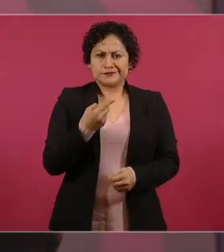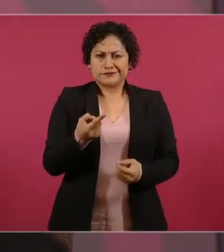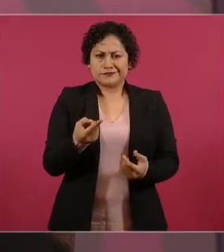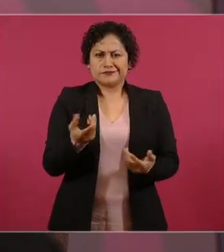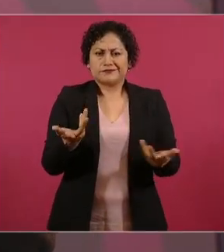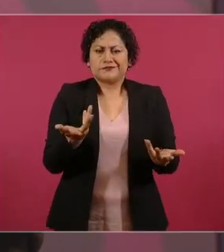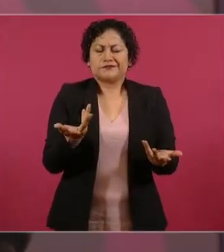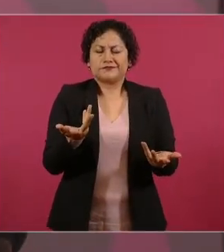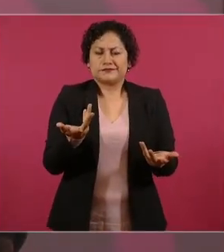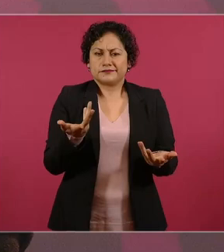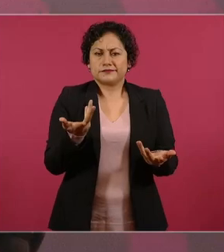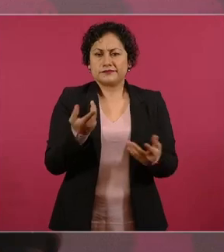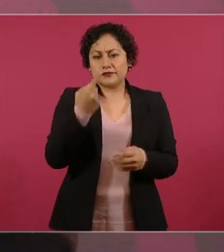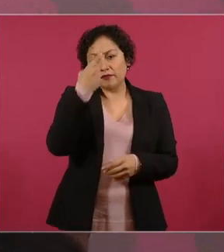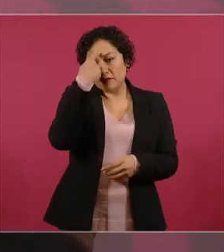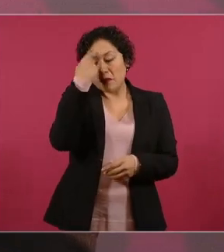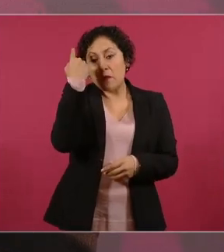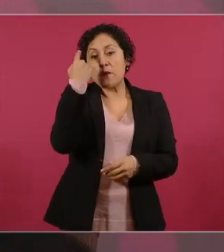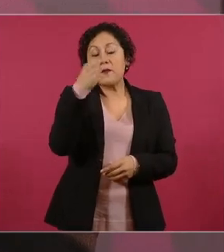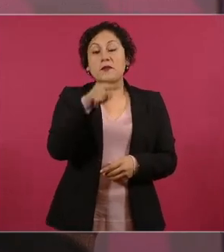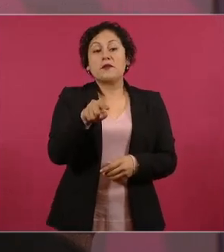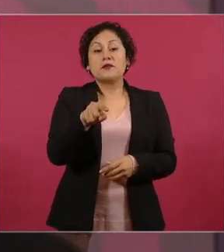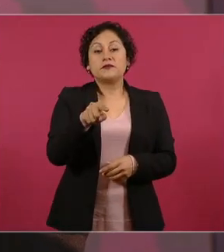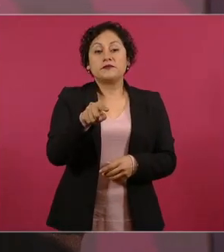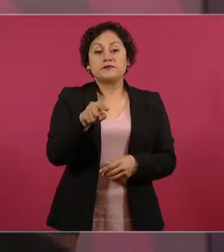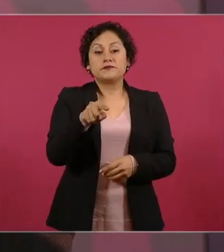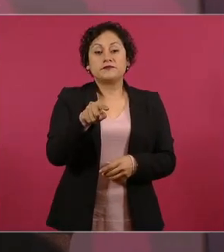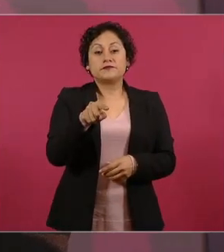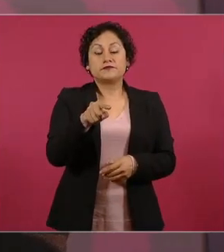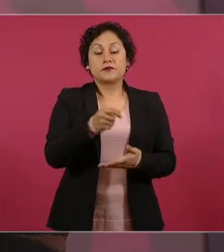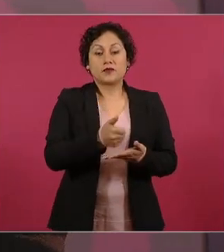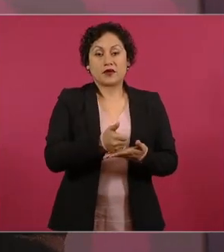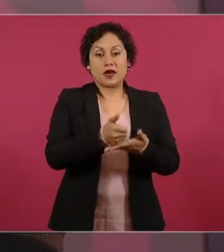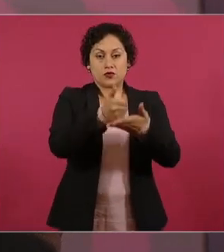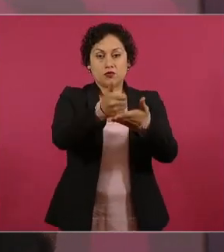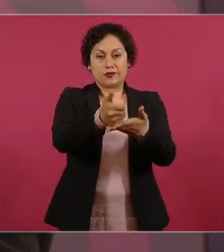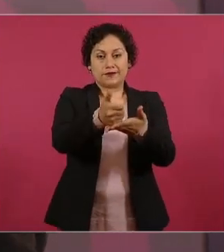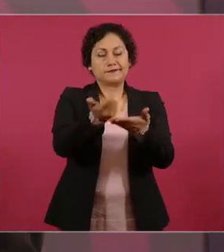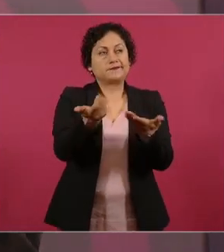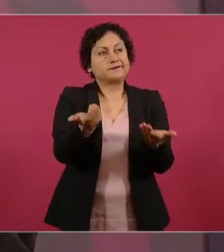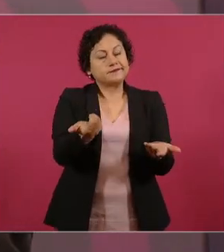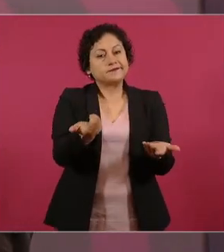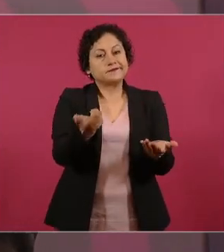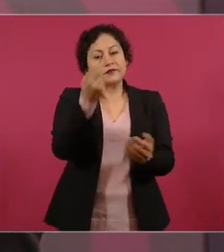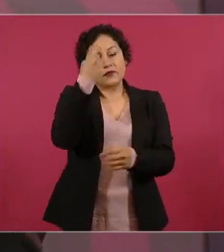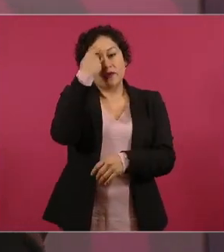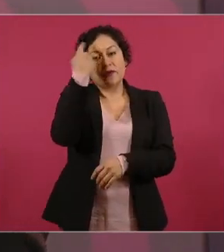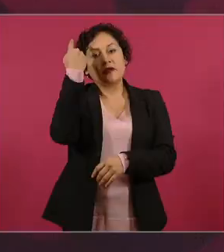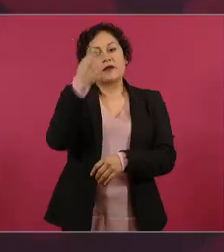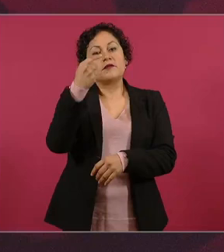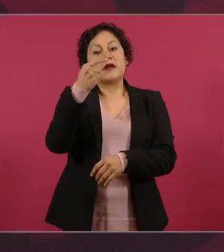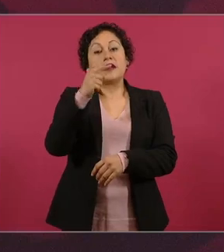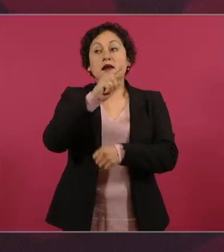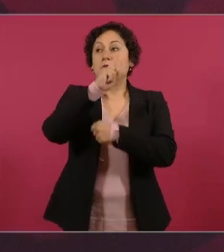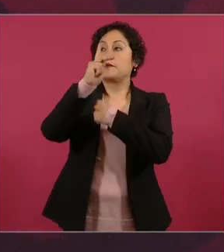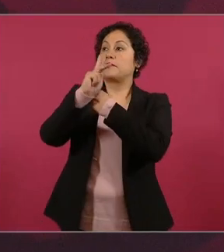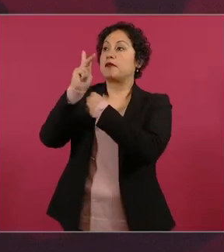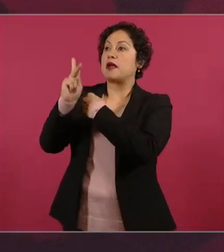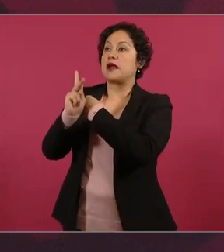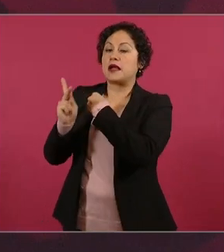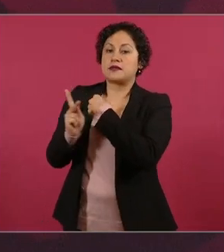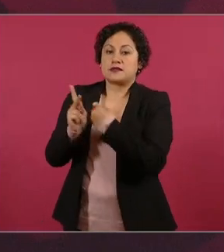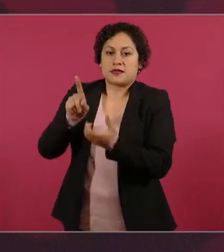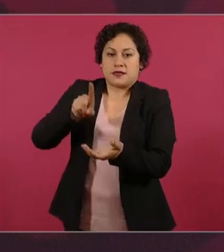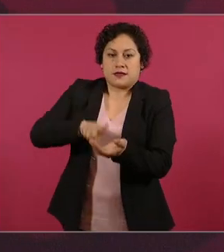para ayudar a que mucha gente de países pobres